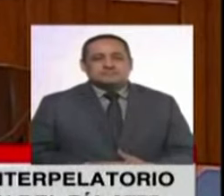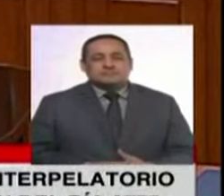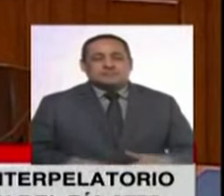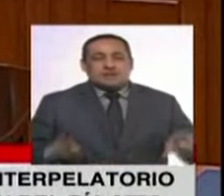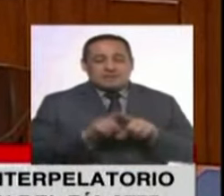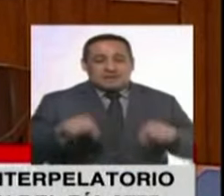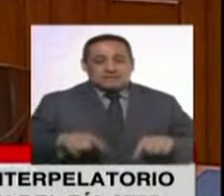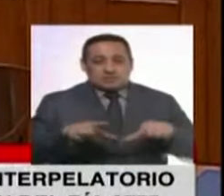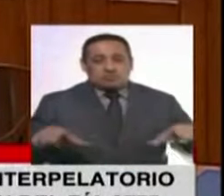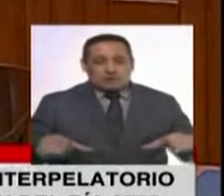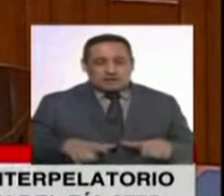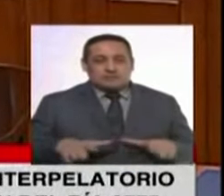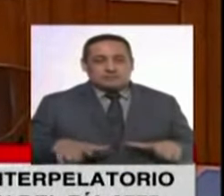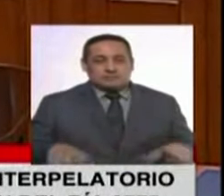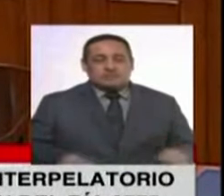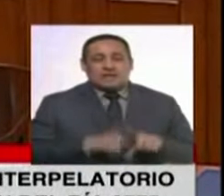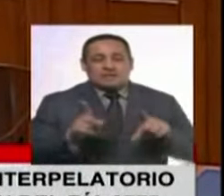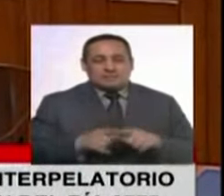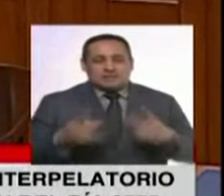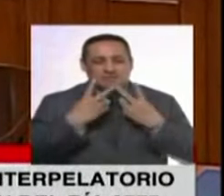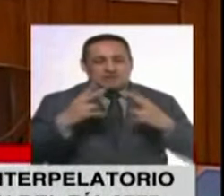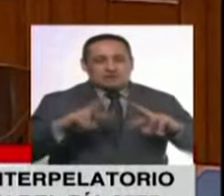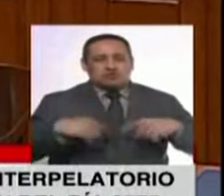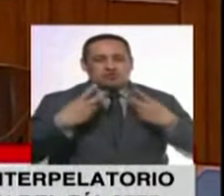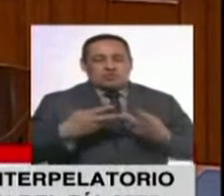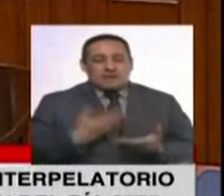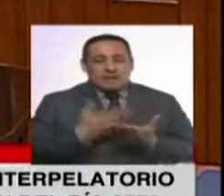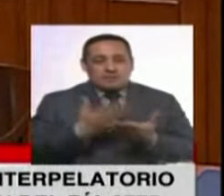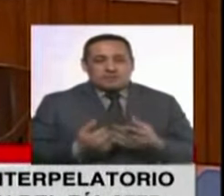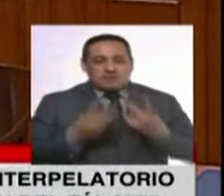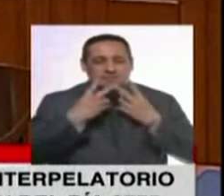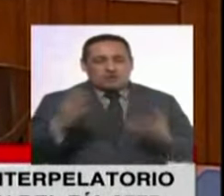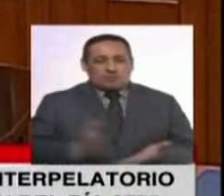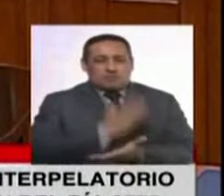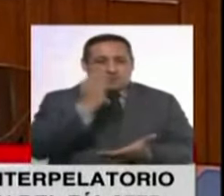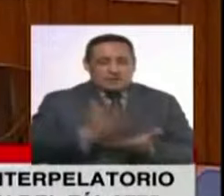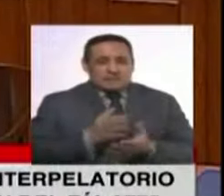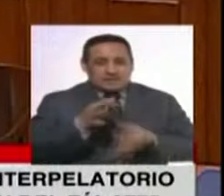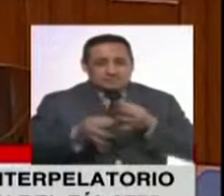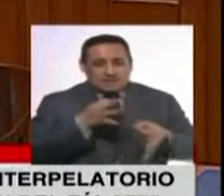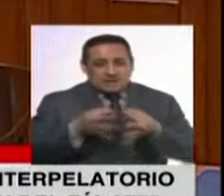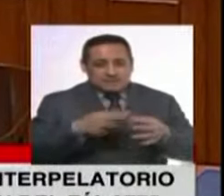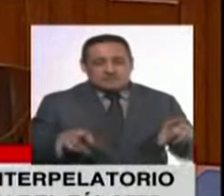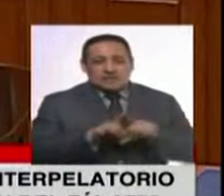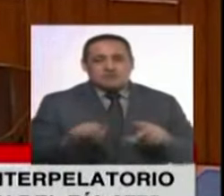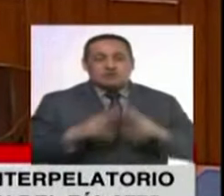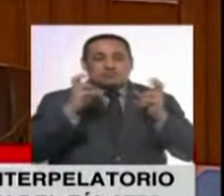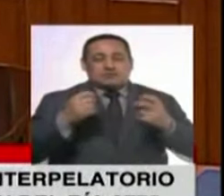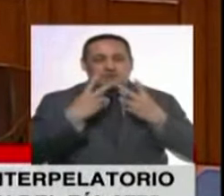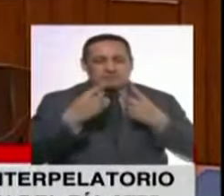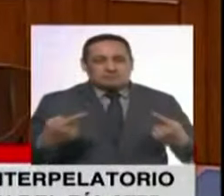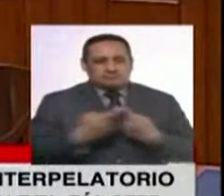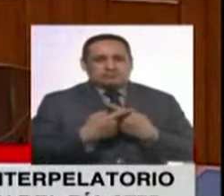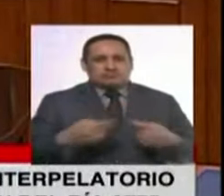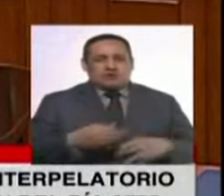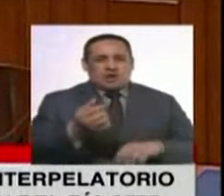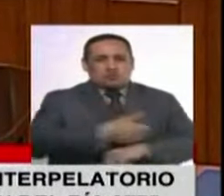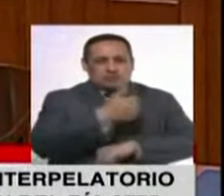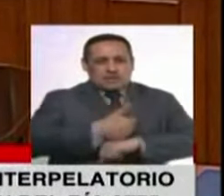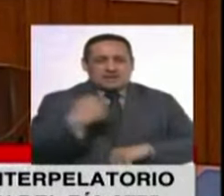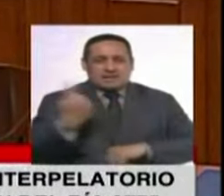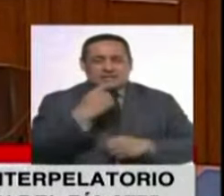en este escenario el agravamiento evidente de la problemática descrita y un contexto adverso para las